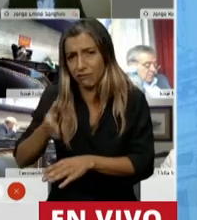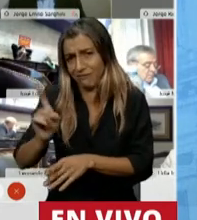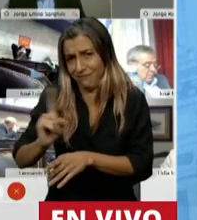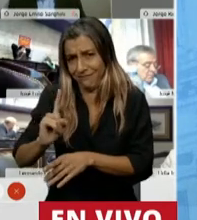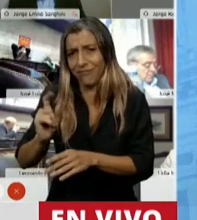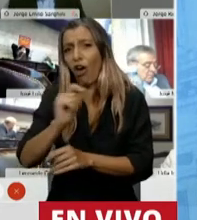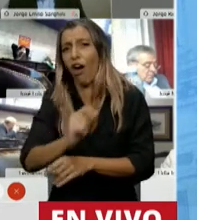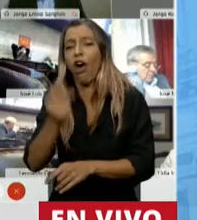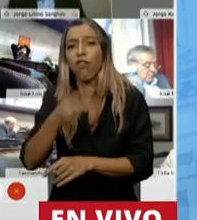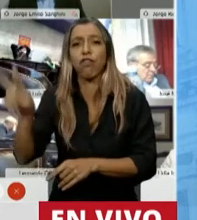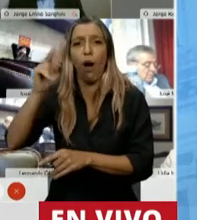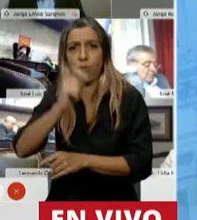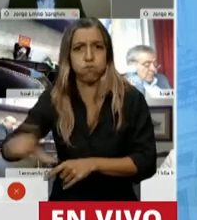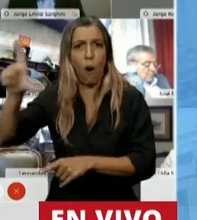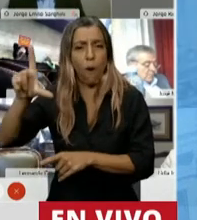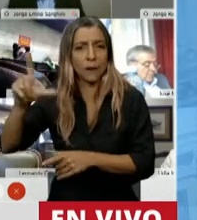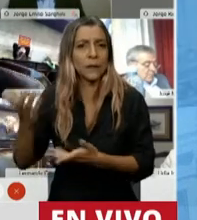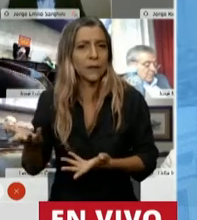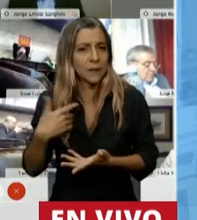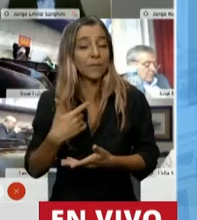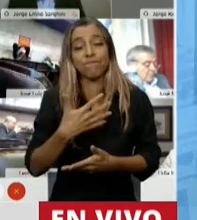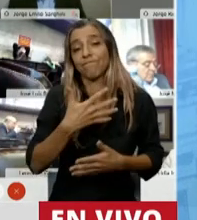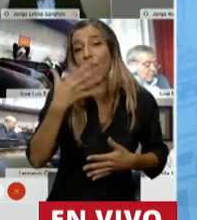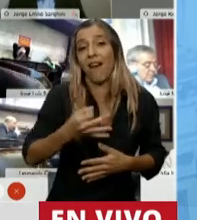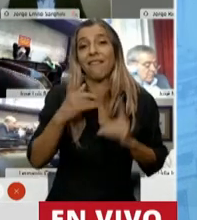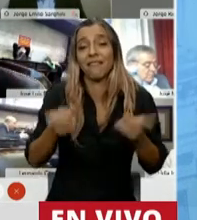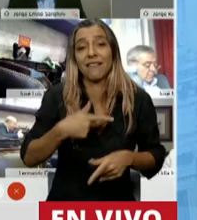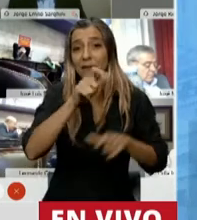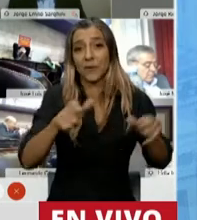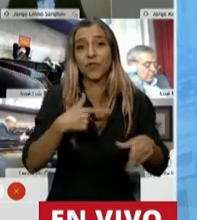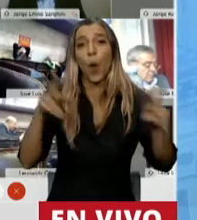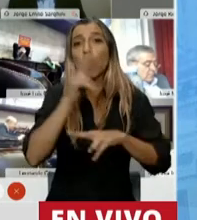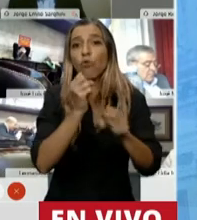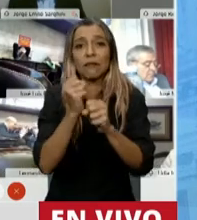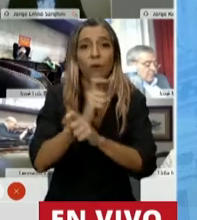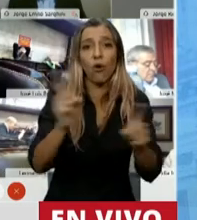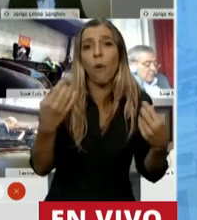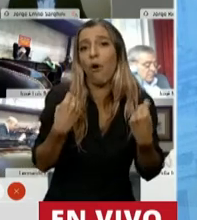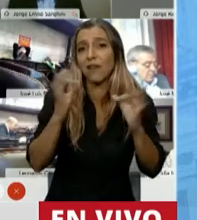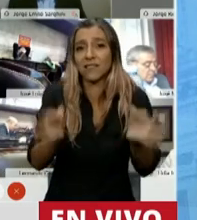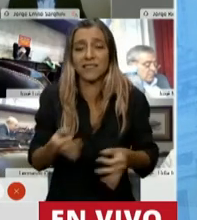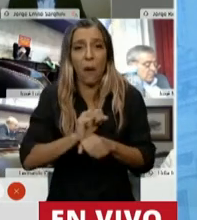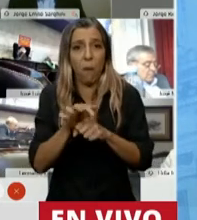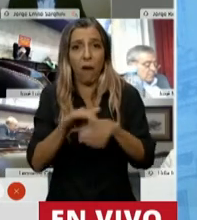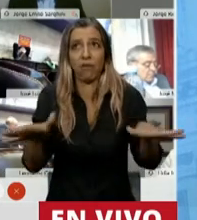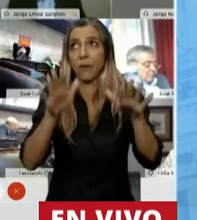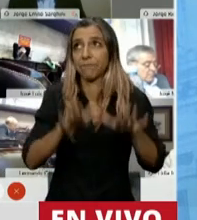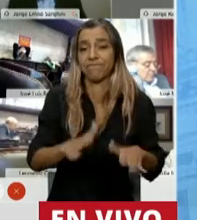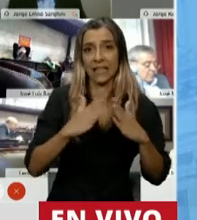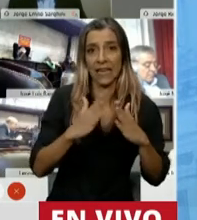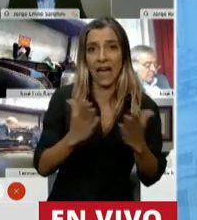apagón económico producto de la cuarentena, no sale a buscar trabajo y obviamente eso genera una subvaluación en el